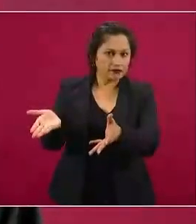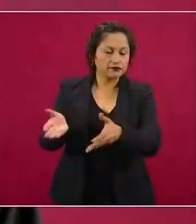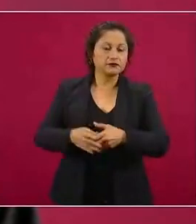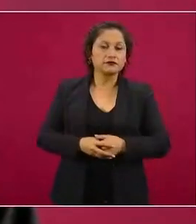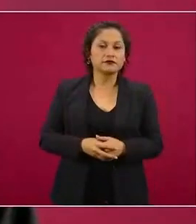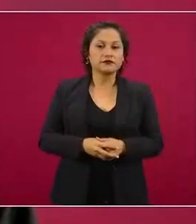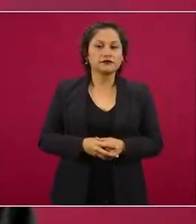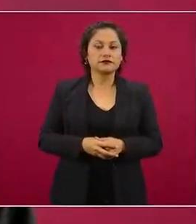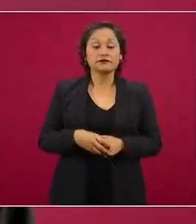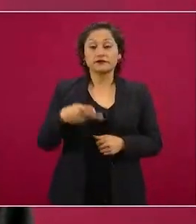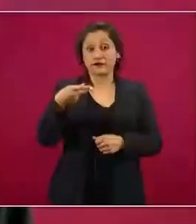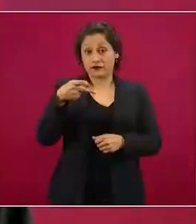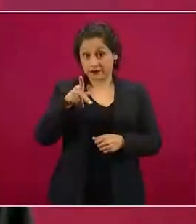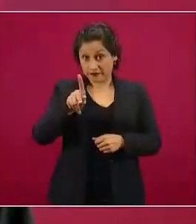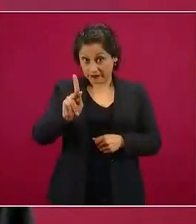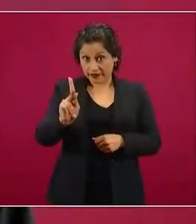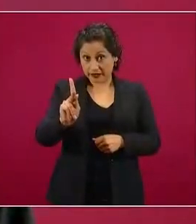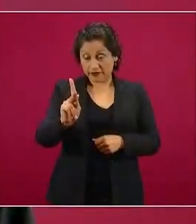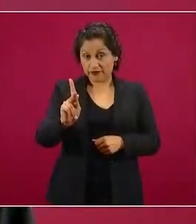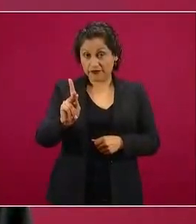no debe de haber